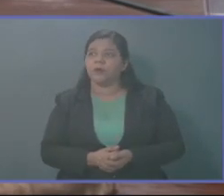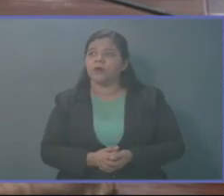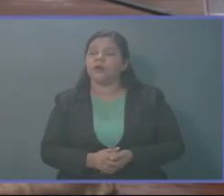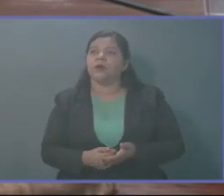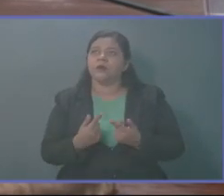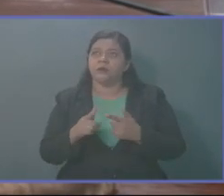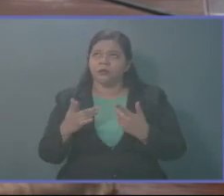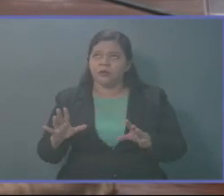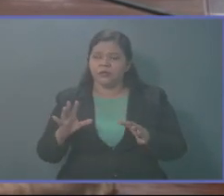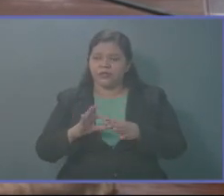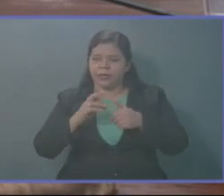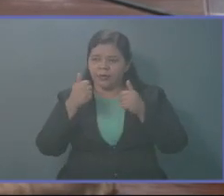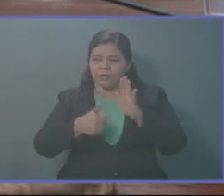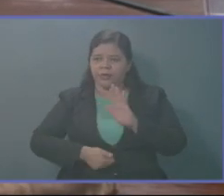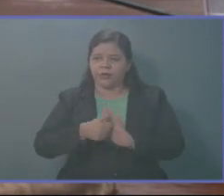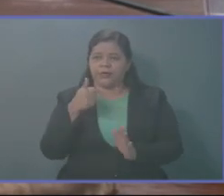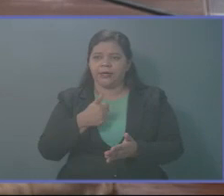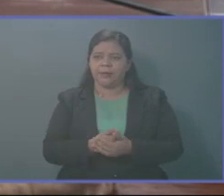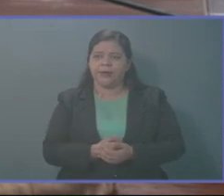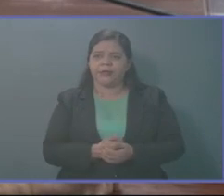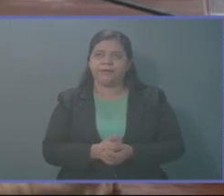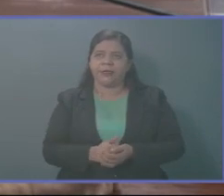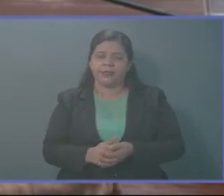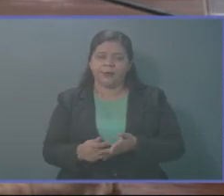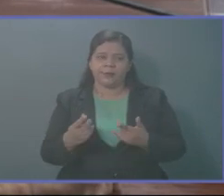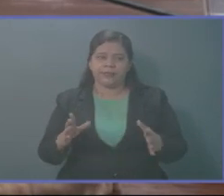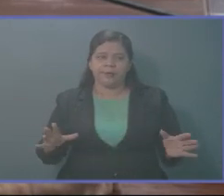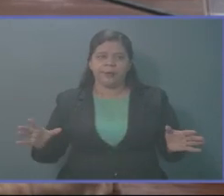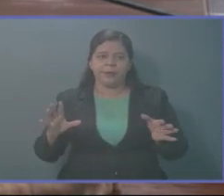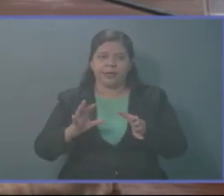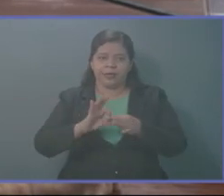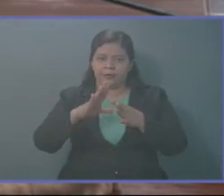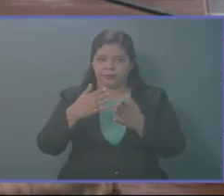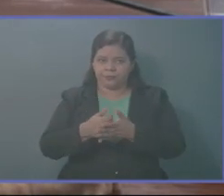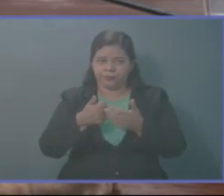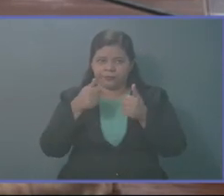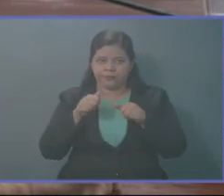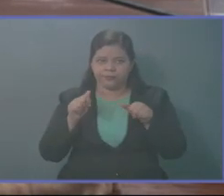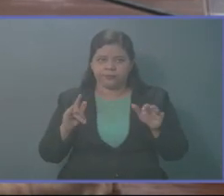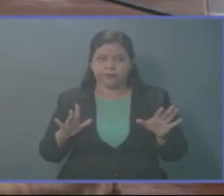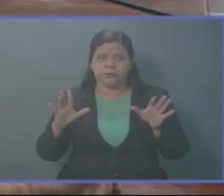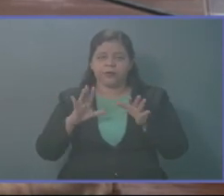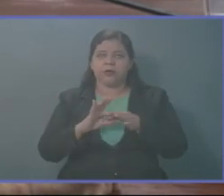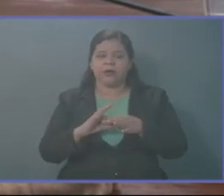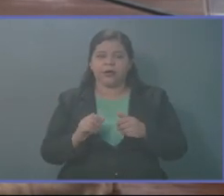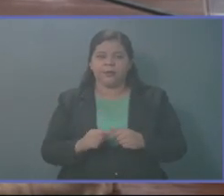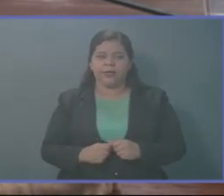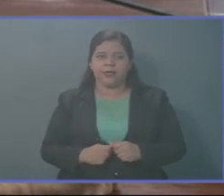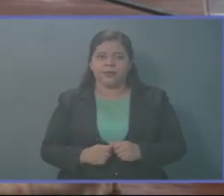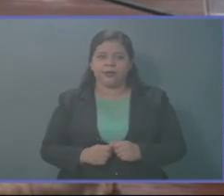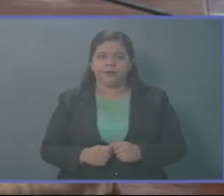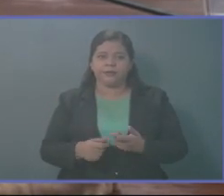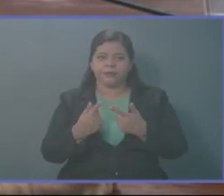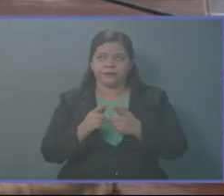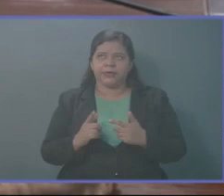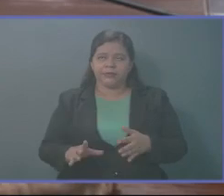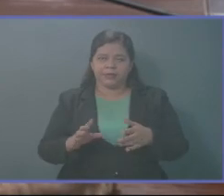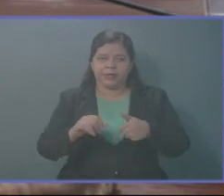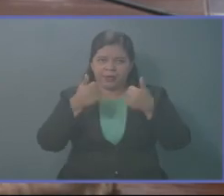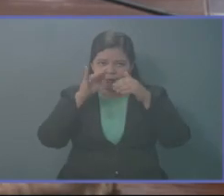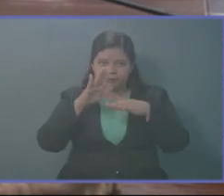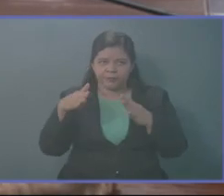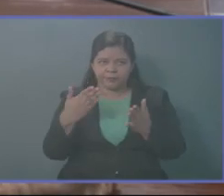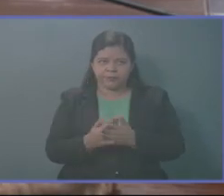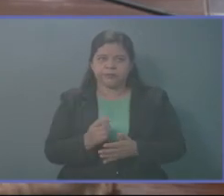lo enunciado como otros colegas diputados lo dijeron hace un rato. Por otra parte, sobre la